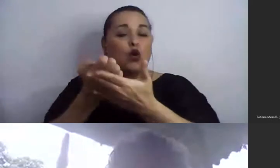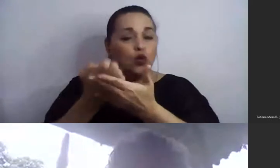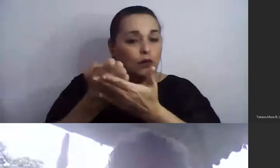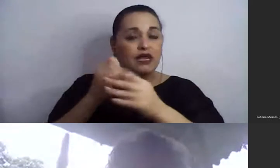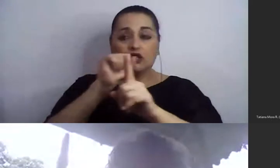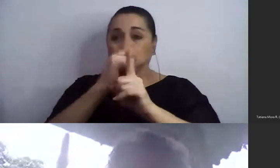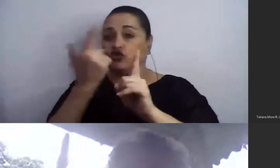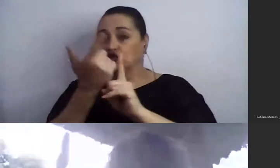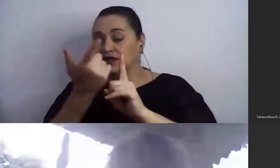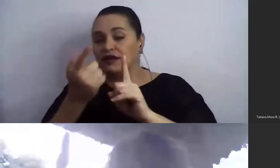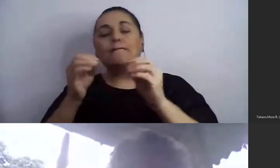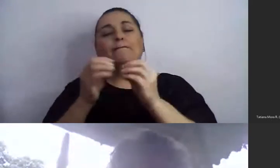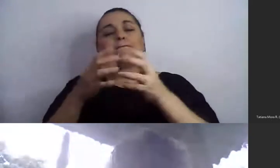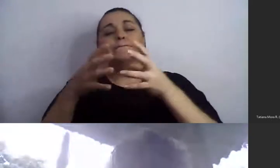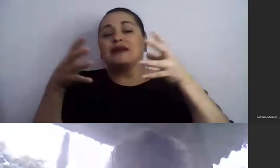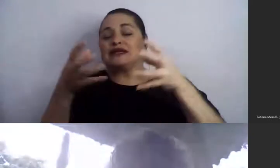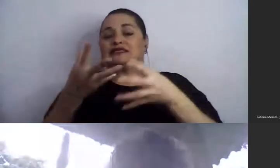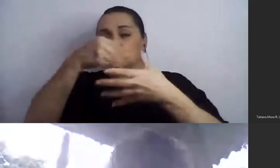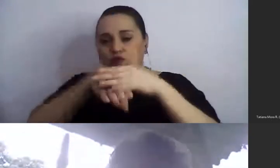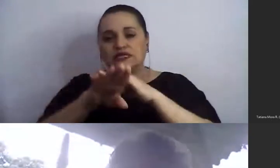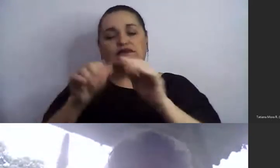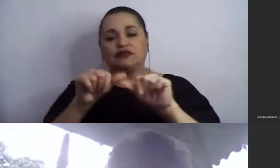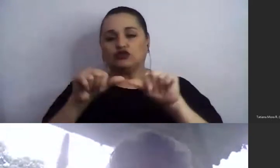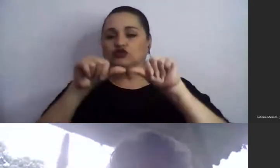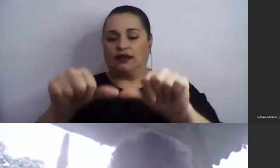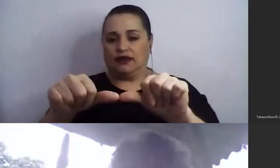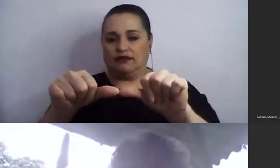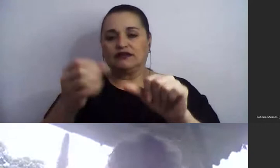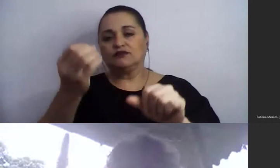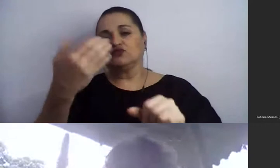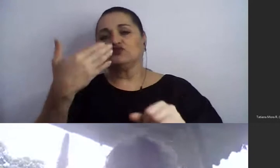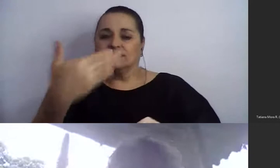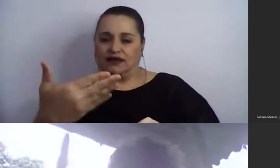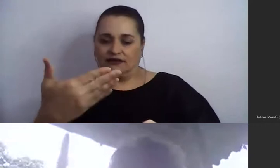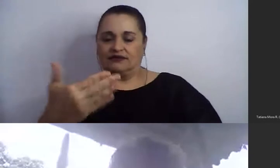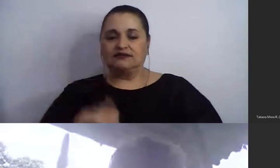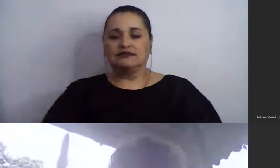sociedad sean más inclusivas y sostenibles muchas gracias